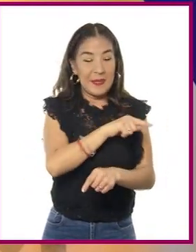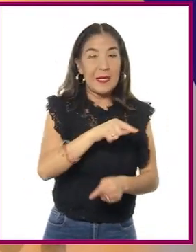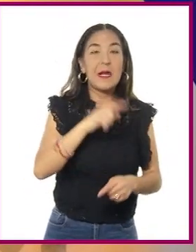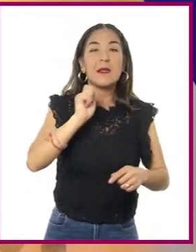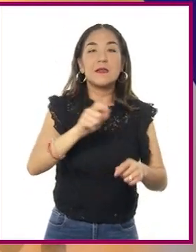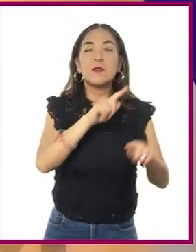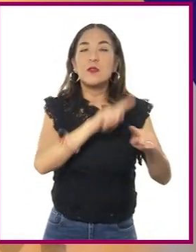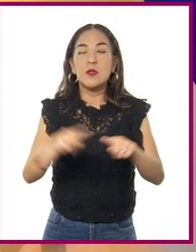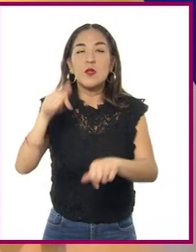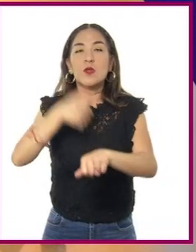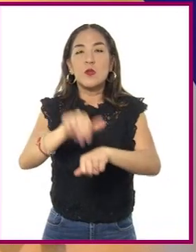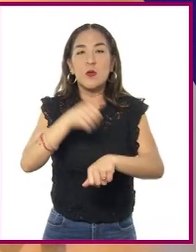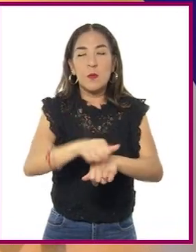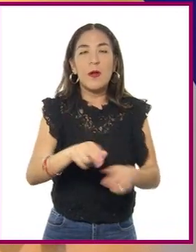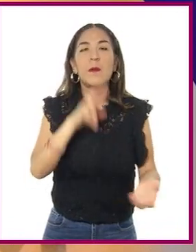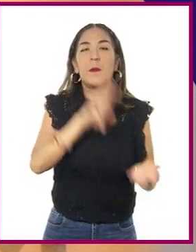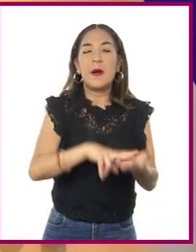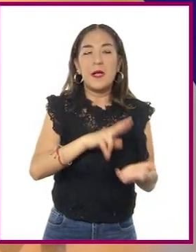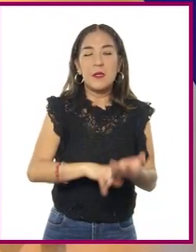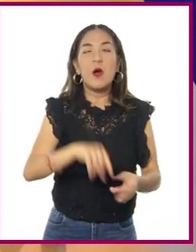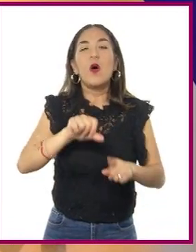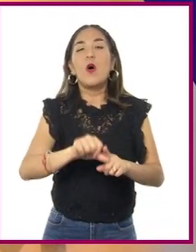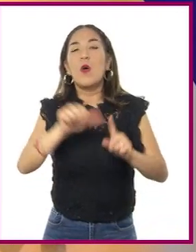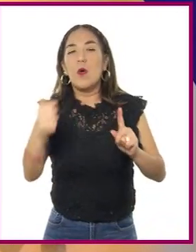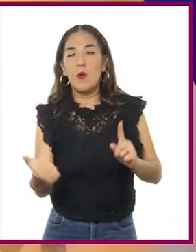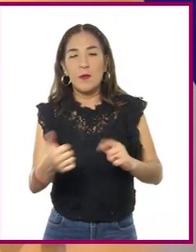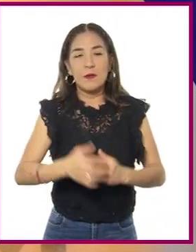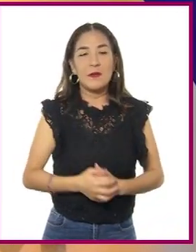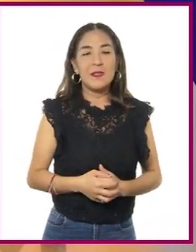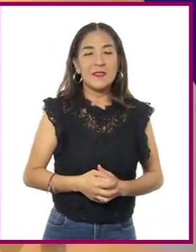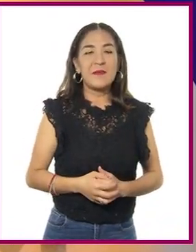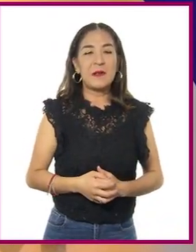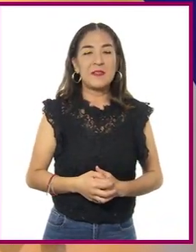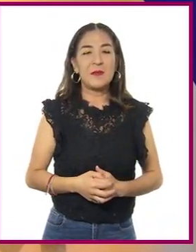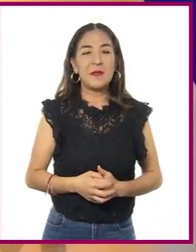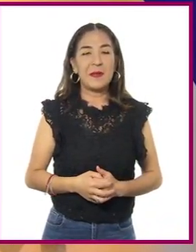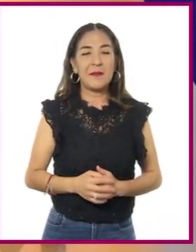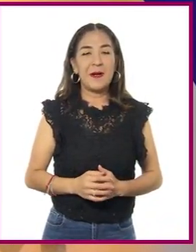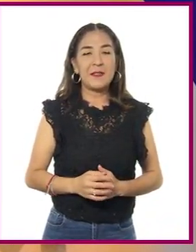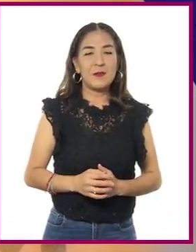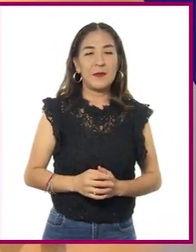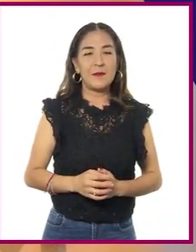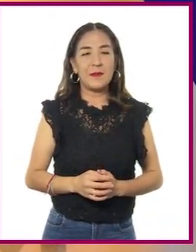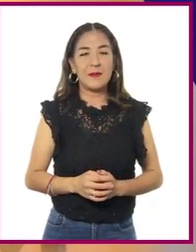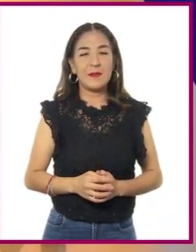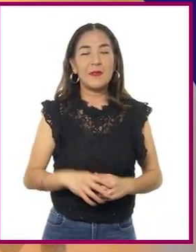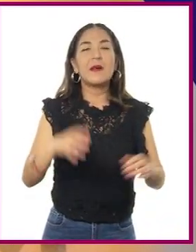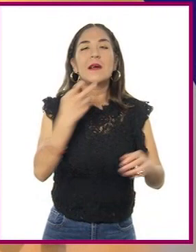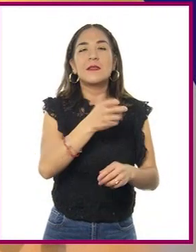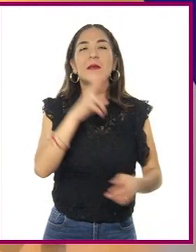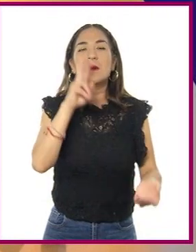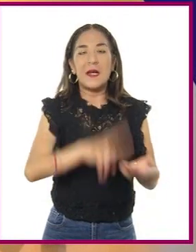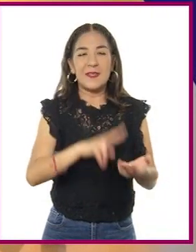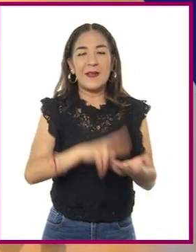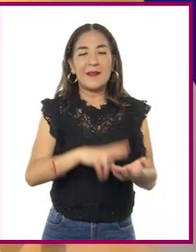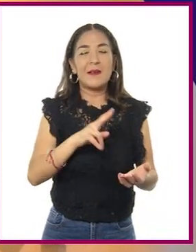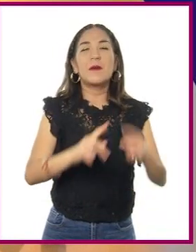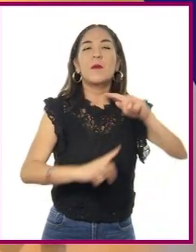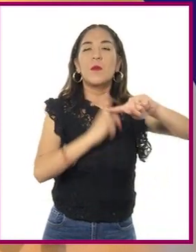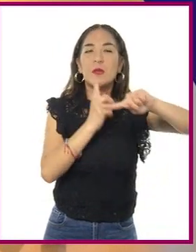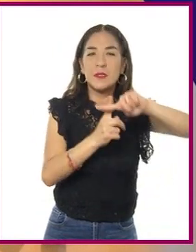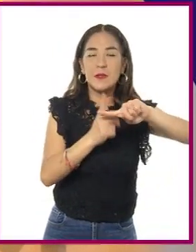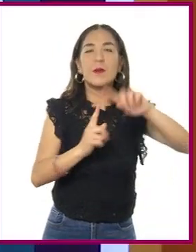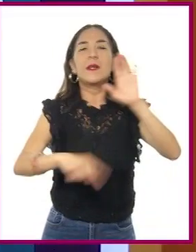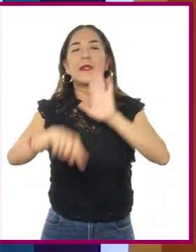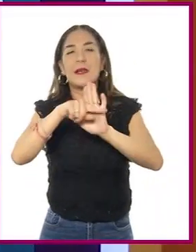las variables respecto del valor de la otra. De igual modo, se exploran aspectos como valores positivos y